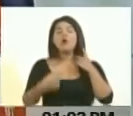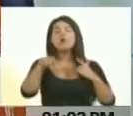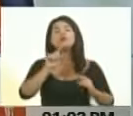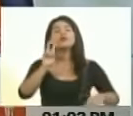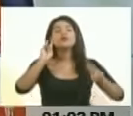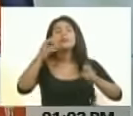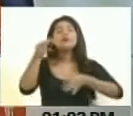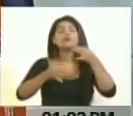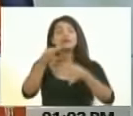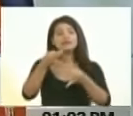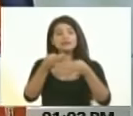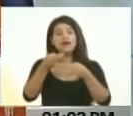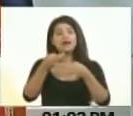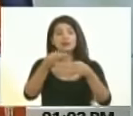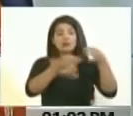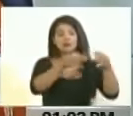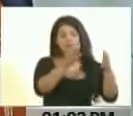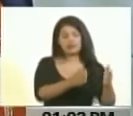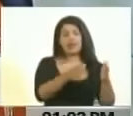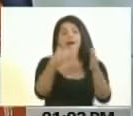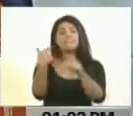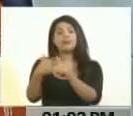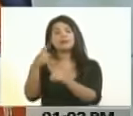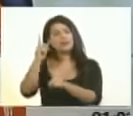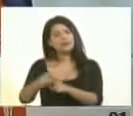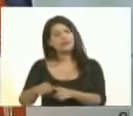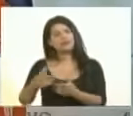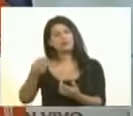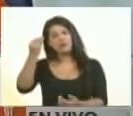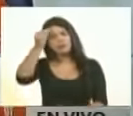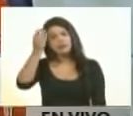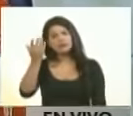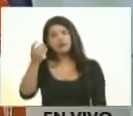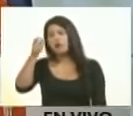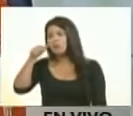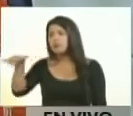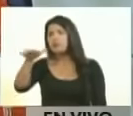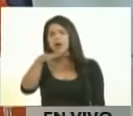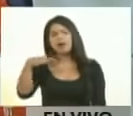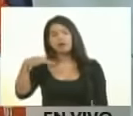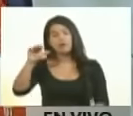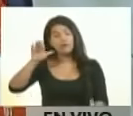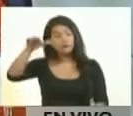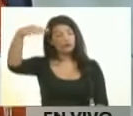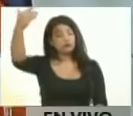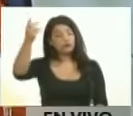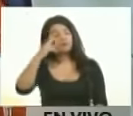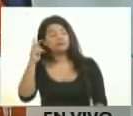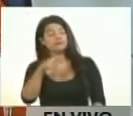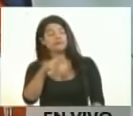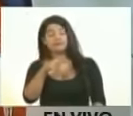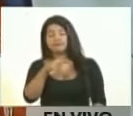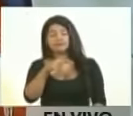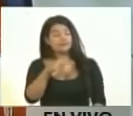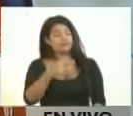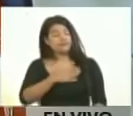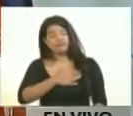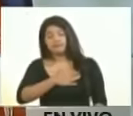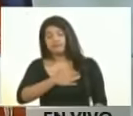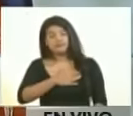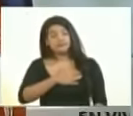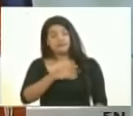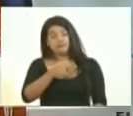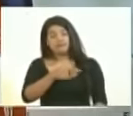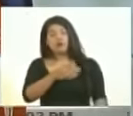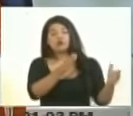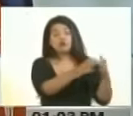justicia, sino también de la historia que nuestros pueblos juzgarán sobre lo que esta clase política